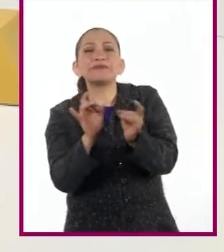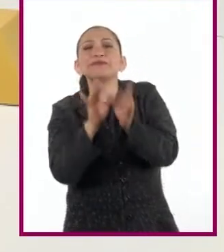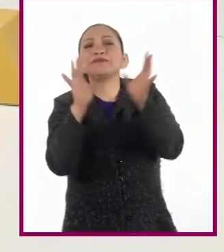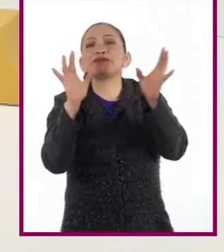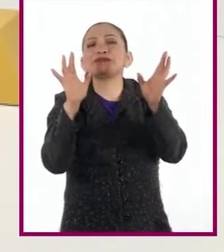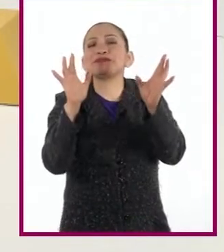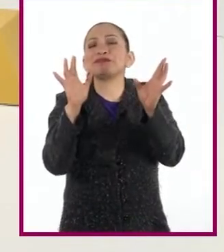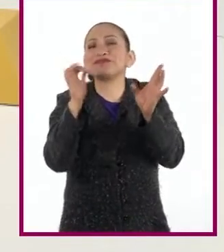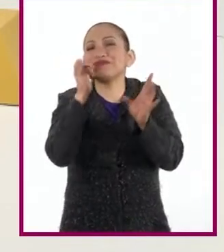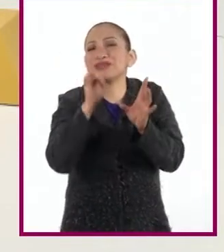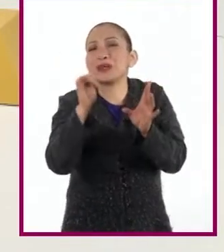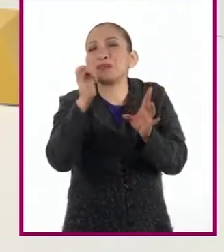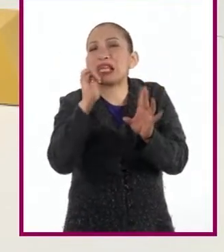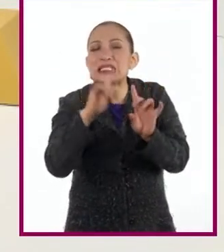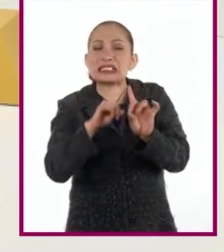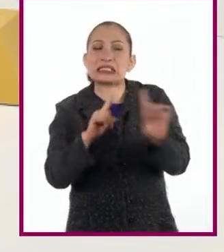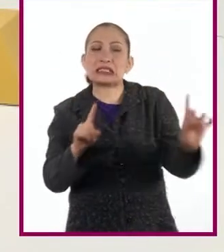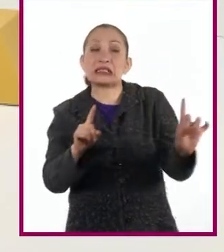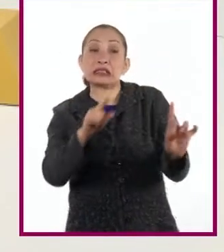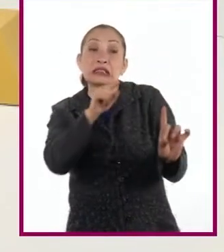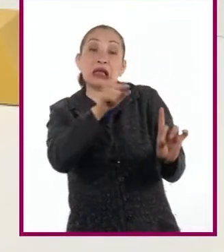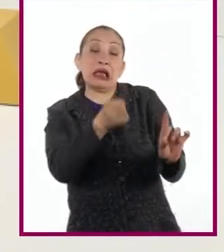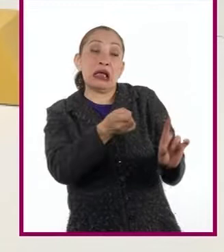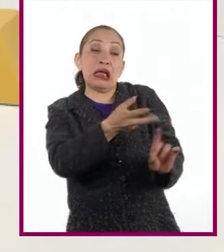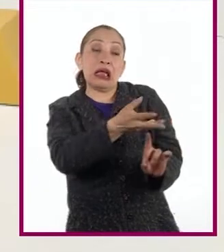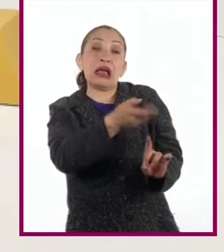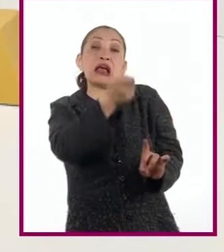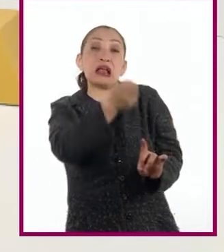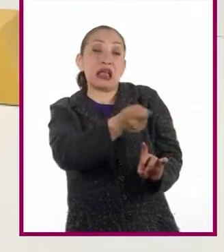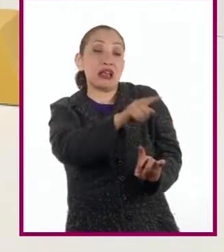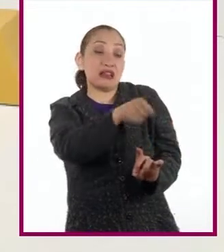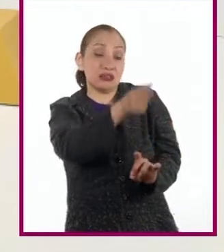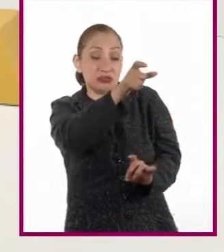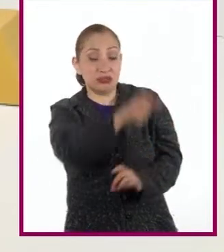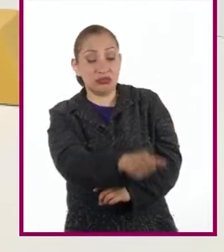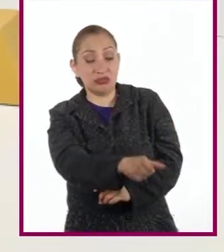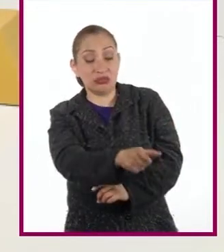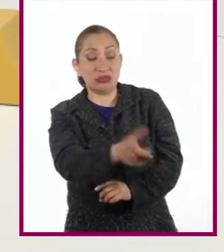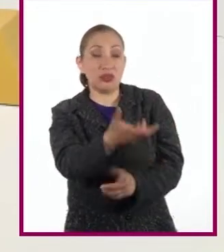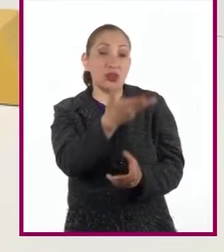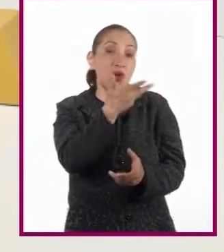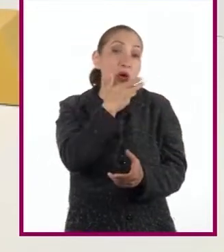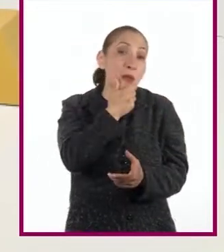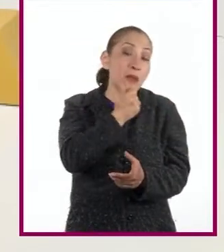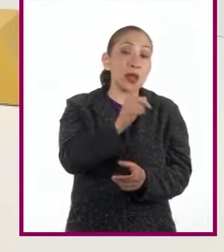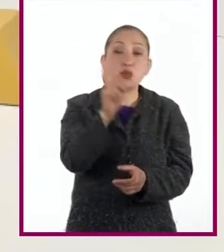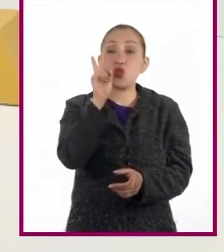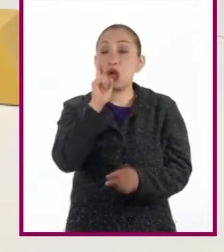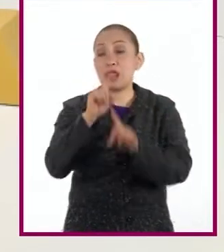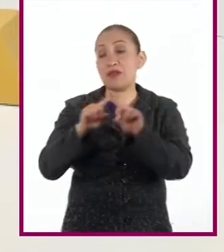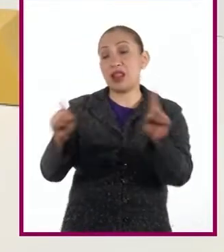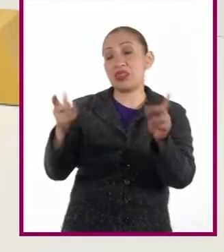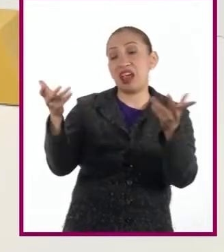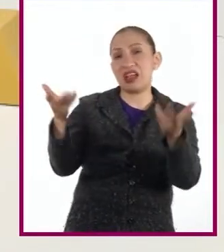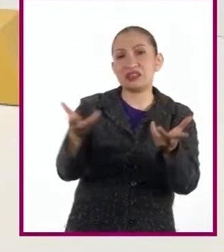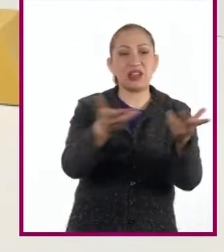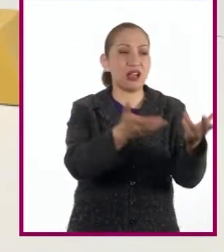situaciones en las que se hace una diferenciación entre lo que debe de ser y hacer las mujeres y los hombres.